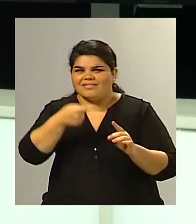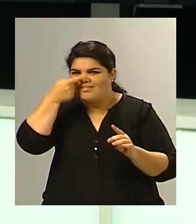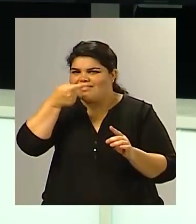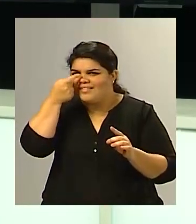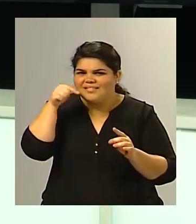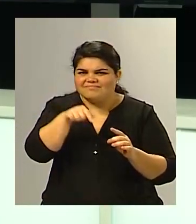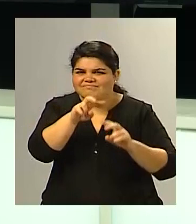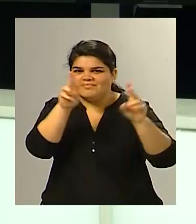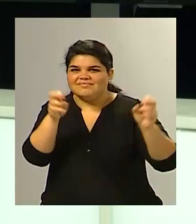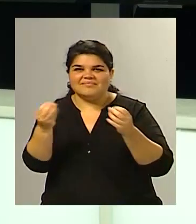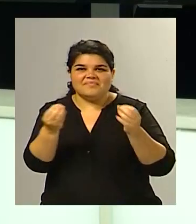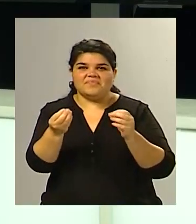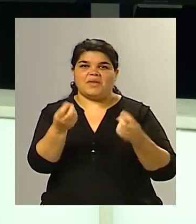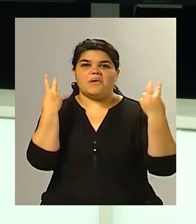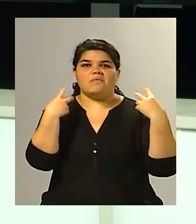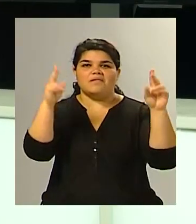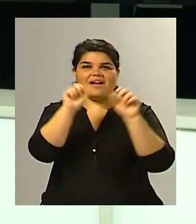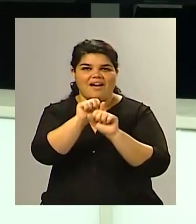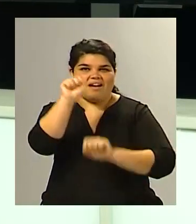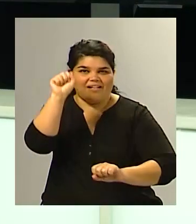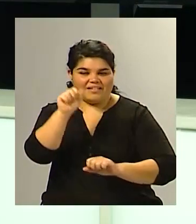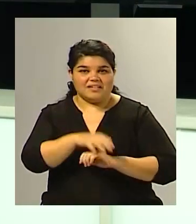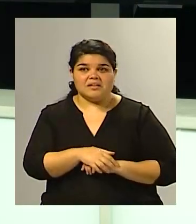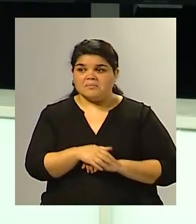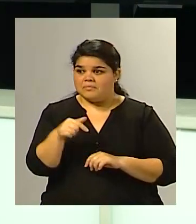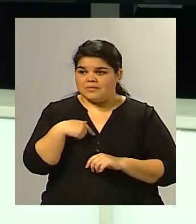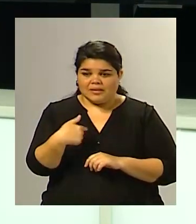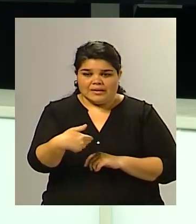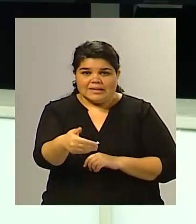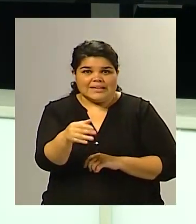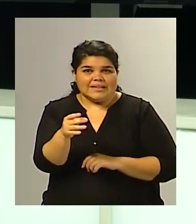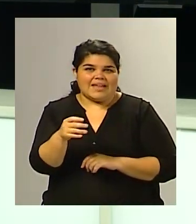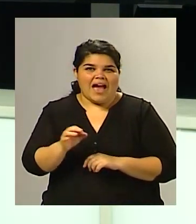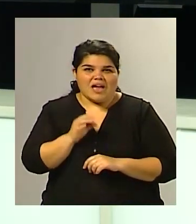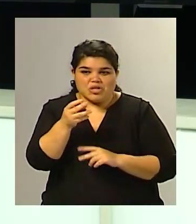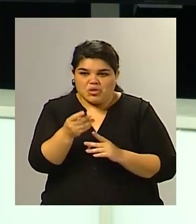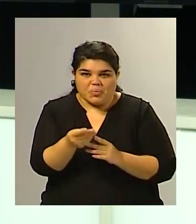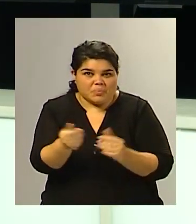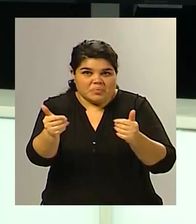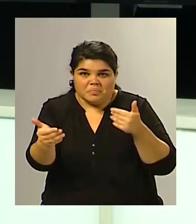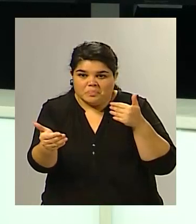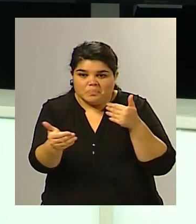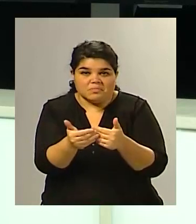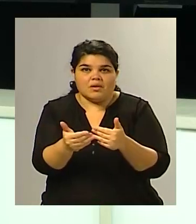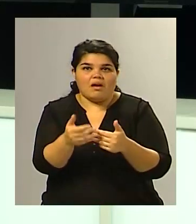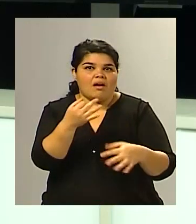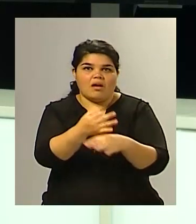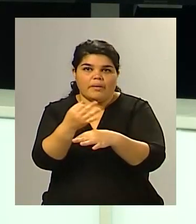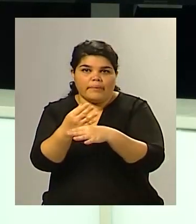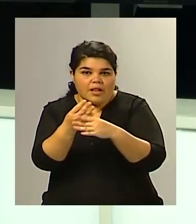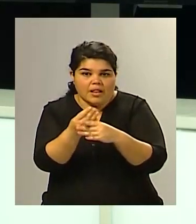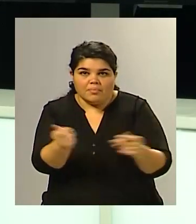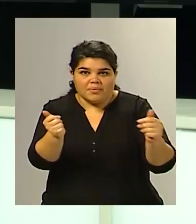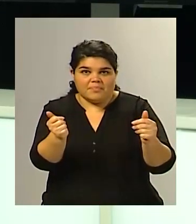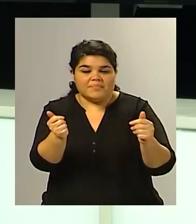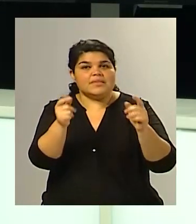estar hablando de viajes de egresados. Se está terminando el año, se termina el ciclo lectivo y para